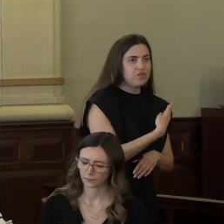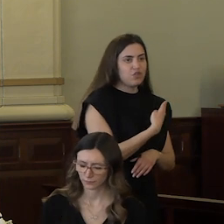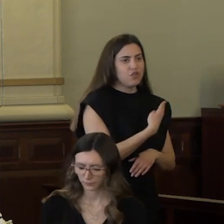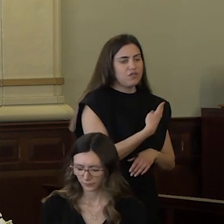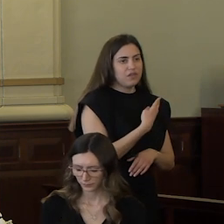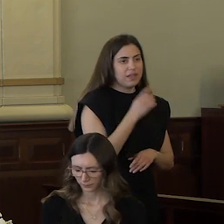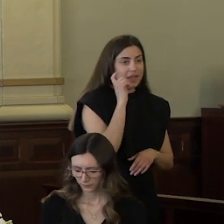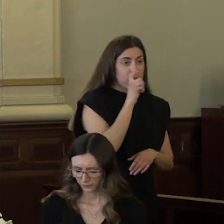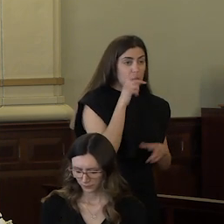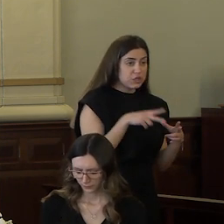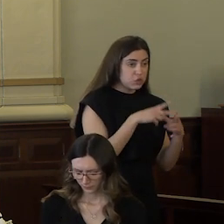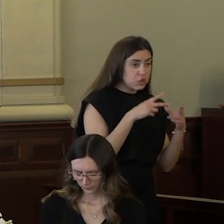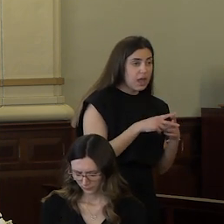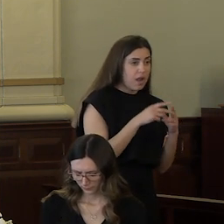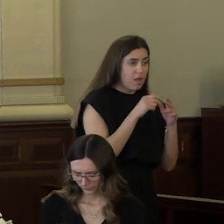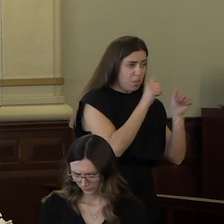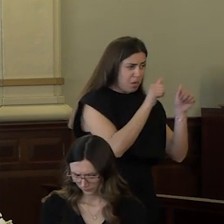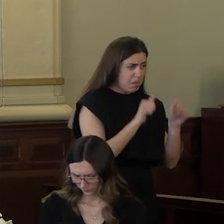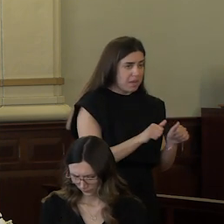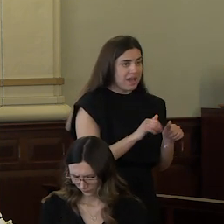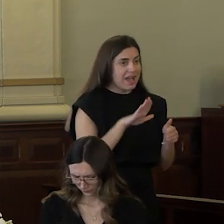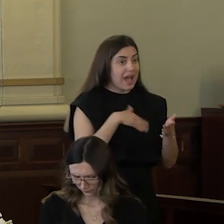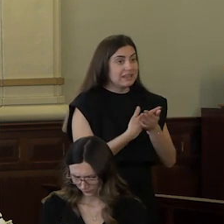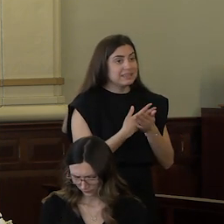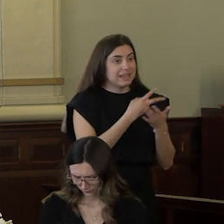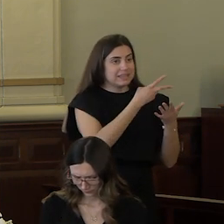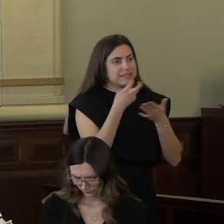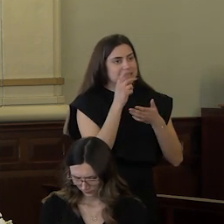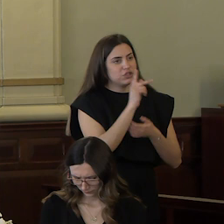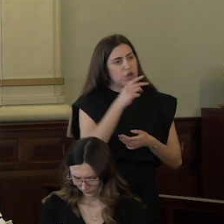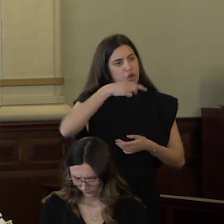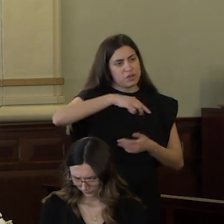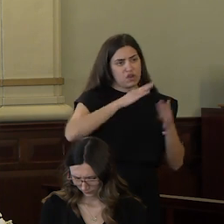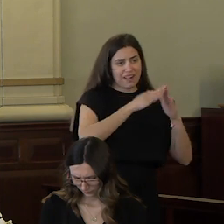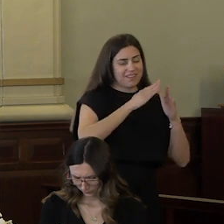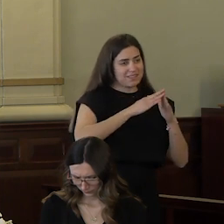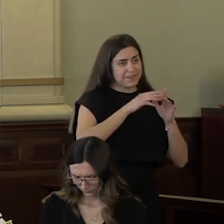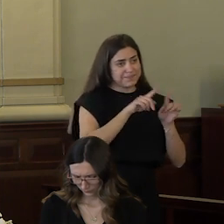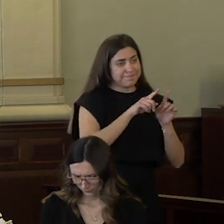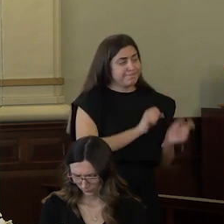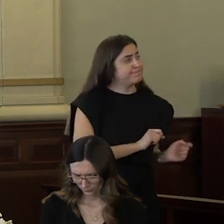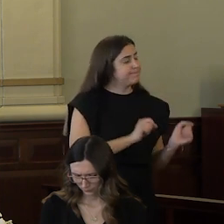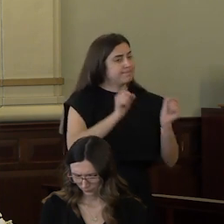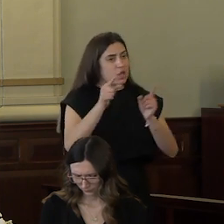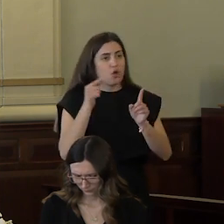a 700 kilómetros de su casa, como cualquier joven, para seguir su vida.